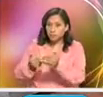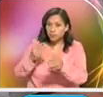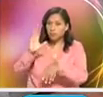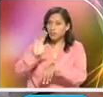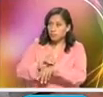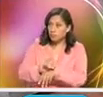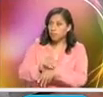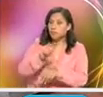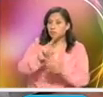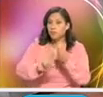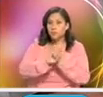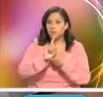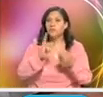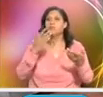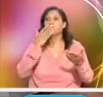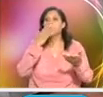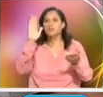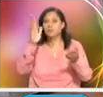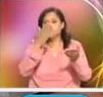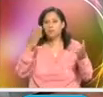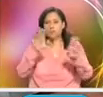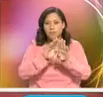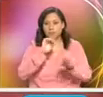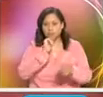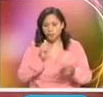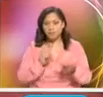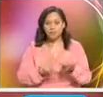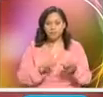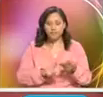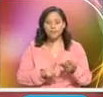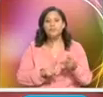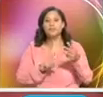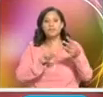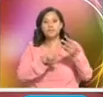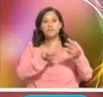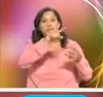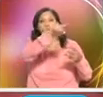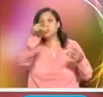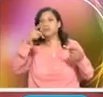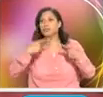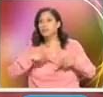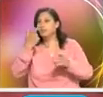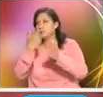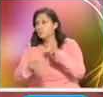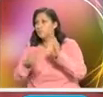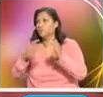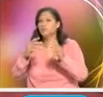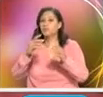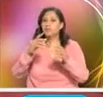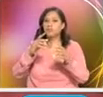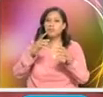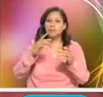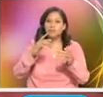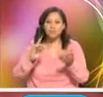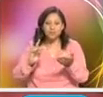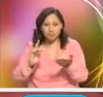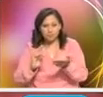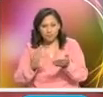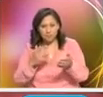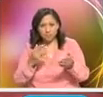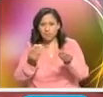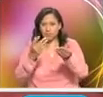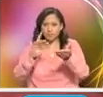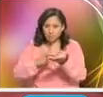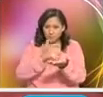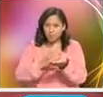correspondientes, que no tengas problemas y que vayas bien. 3, te vinculamos con proveedores que te van a dar una mayor tecnología y te van a proveer tecnología